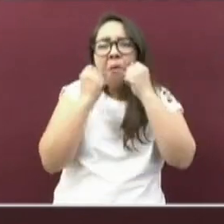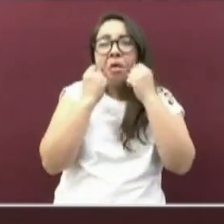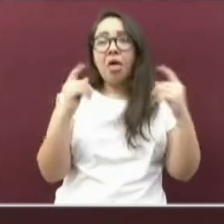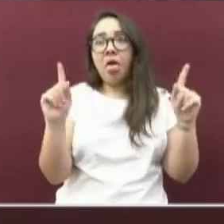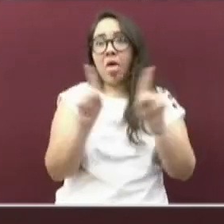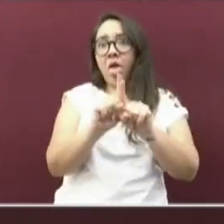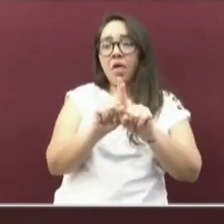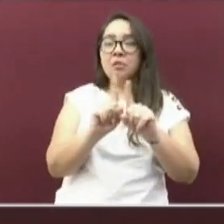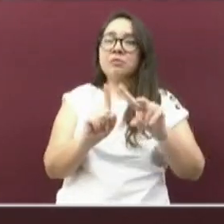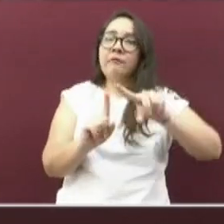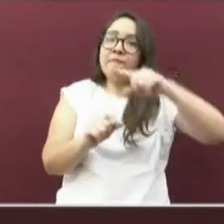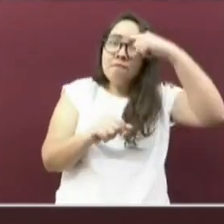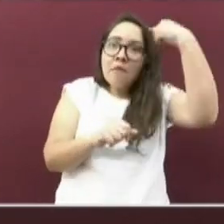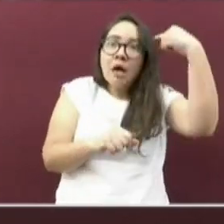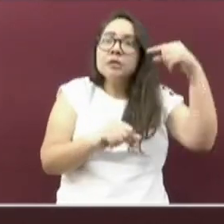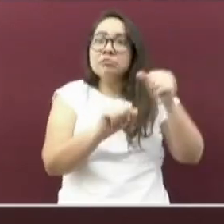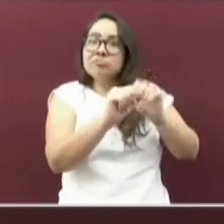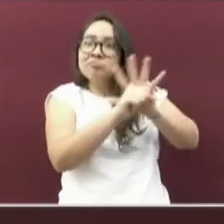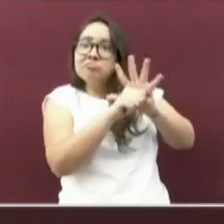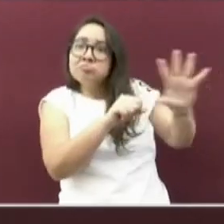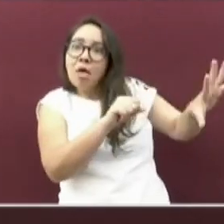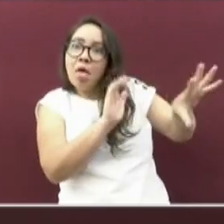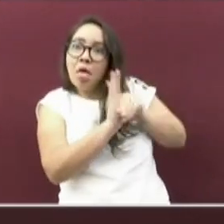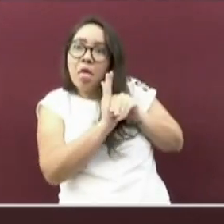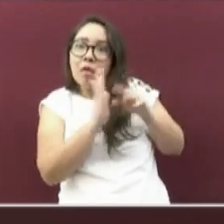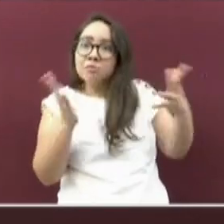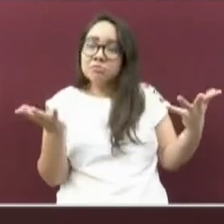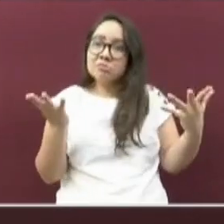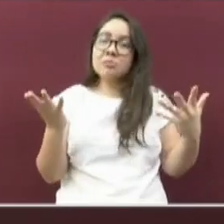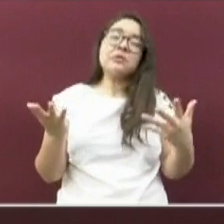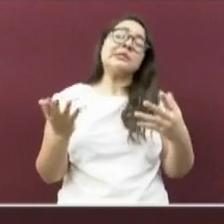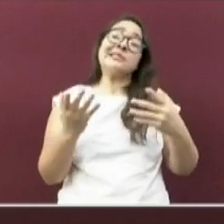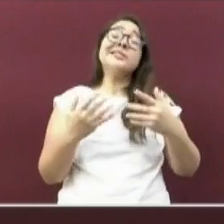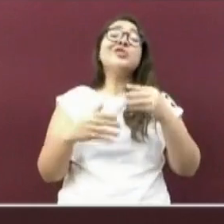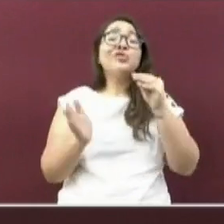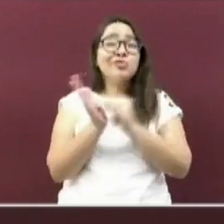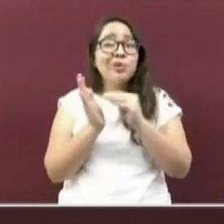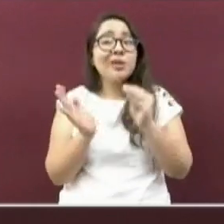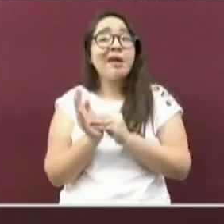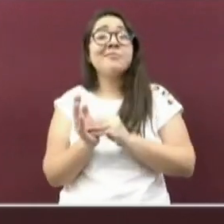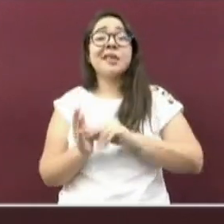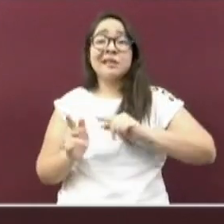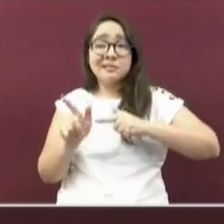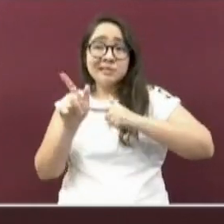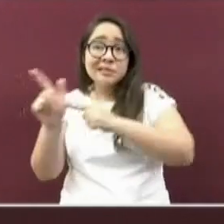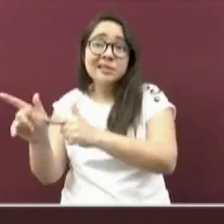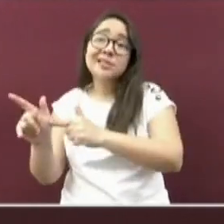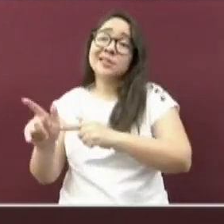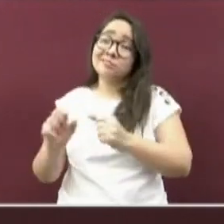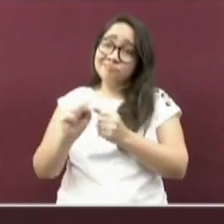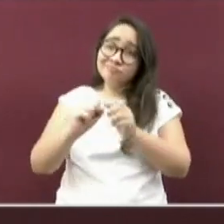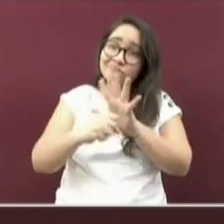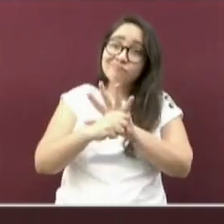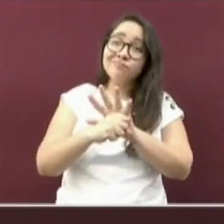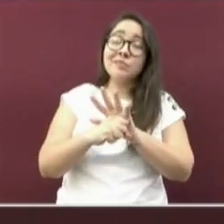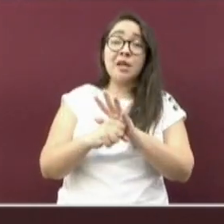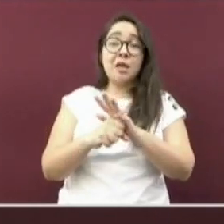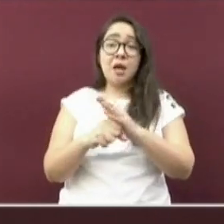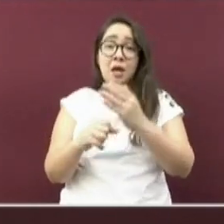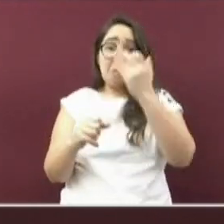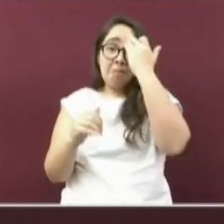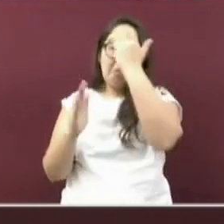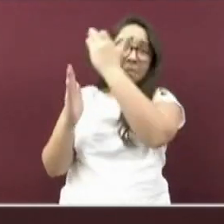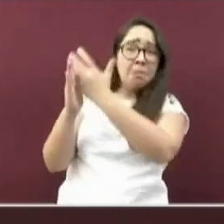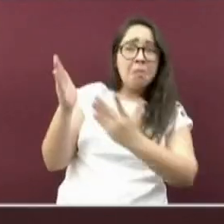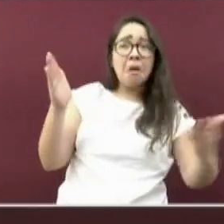por coronavirus. Pues dicho sea de paso, el virus sigue presente. La pandemia no ha terminado y